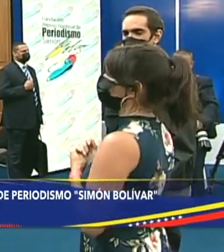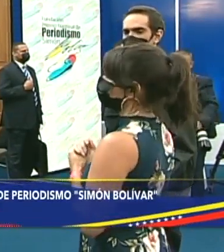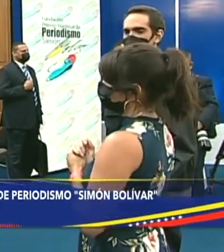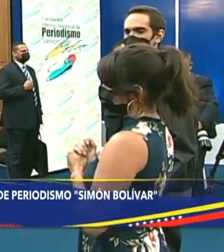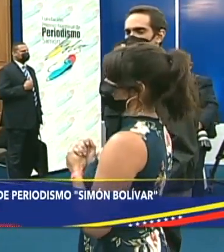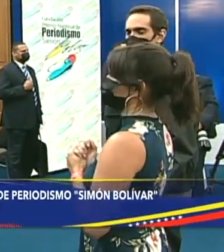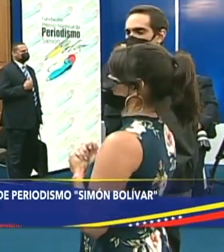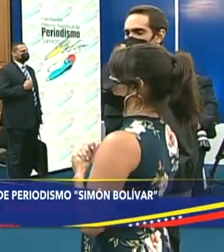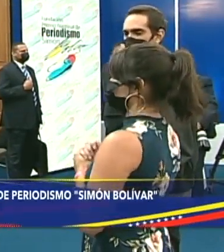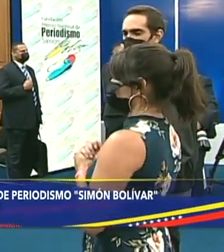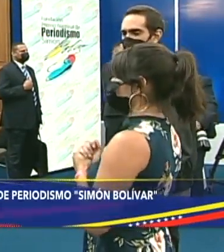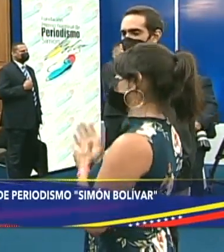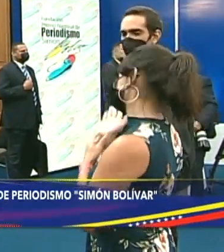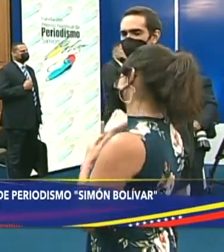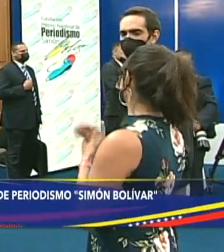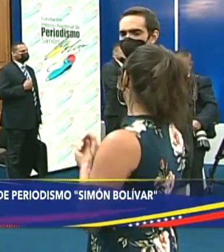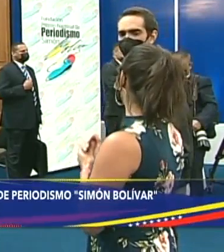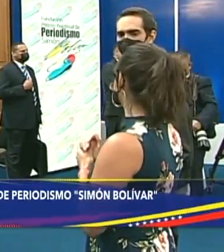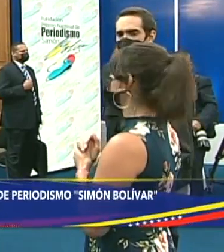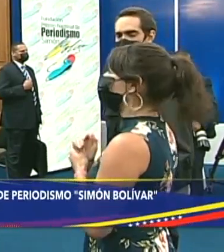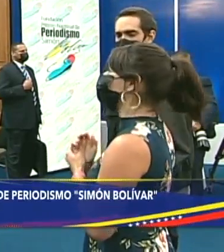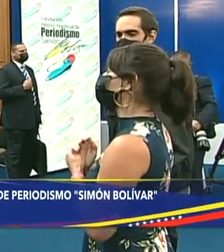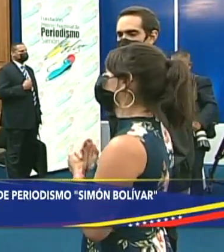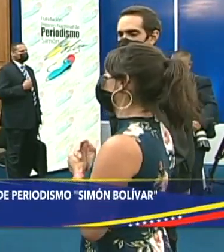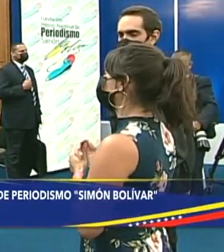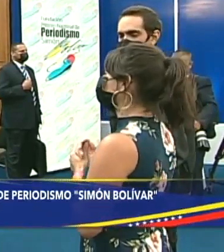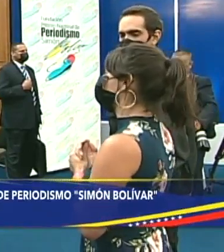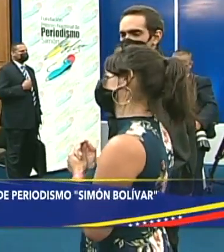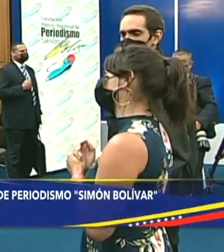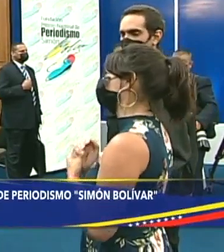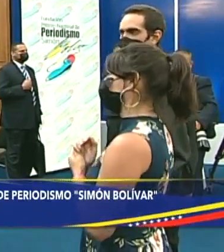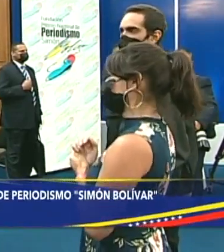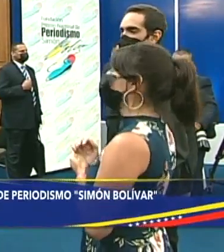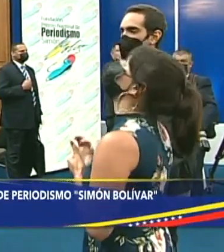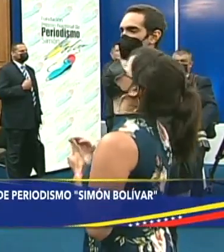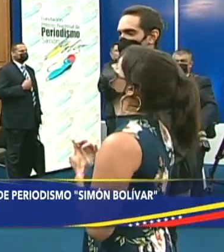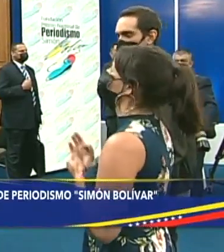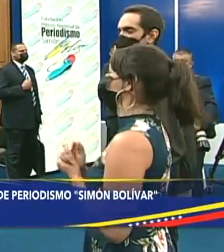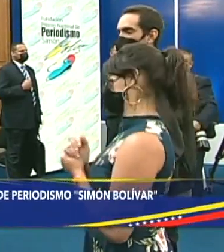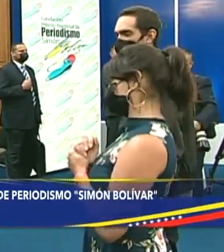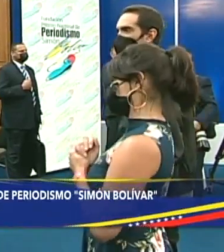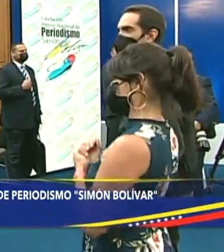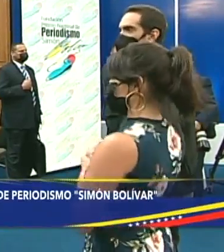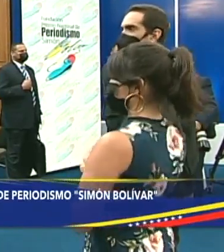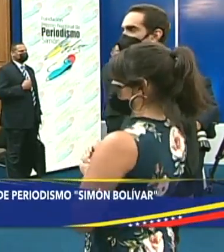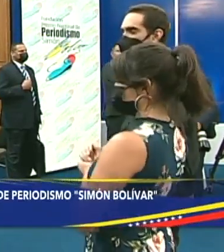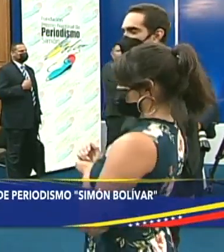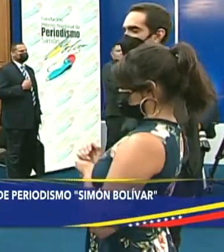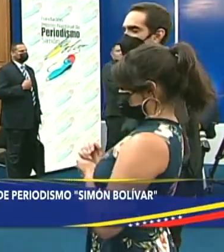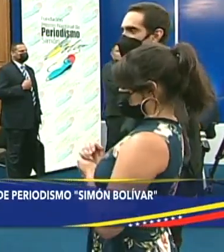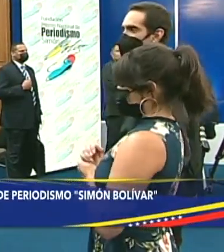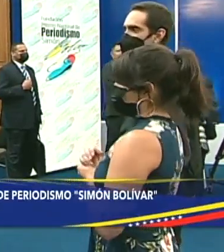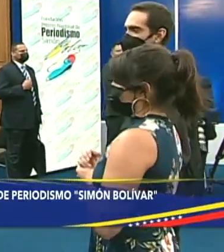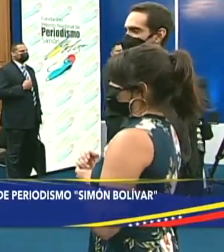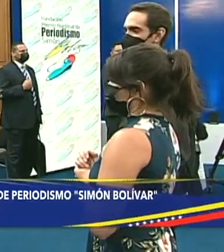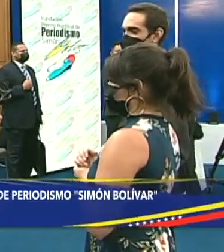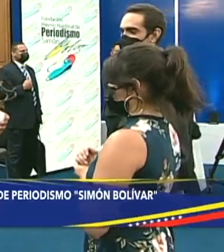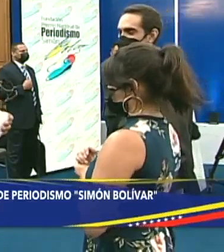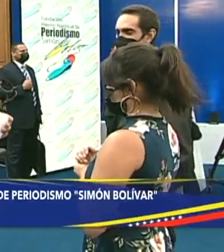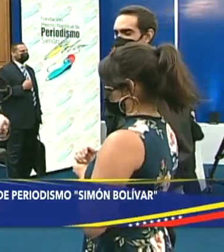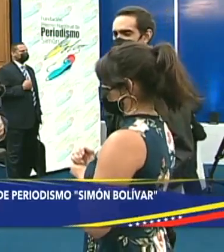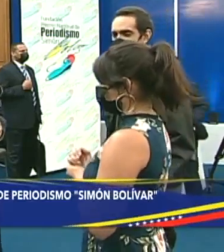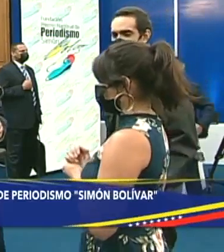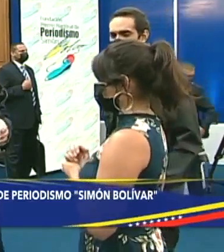redes sociales por parte de los colectivos que con mucha conciencia vienen estudiando las